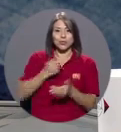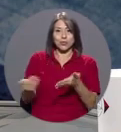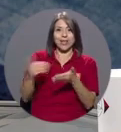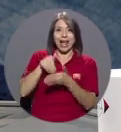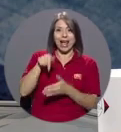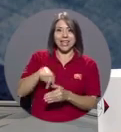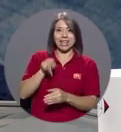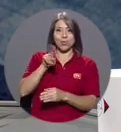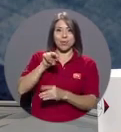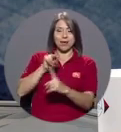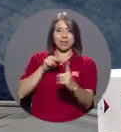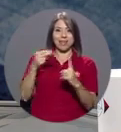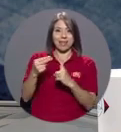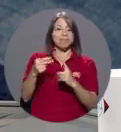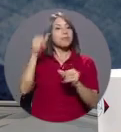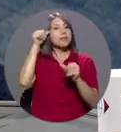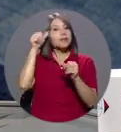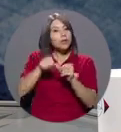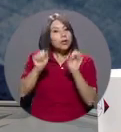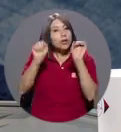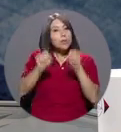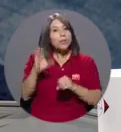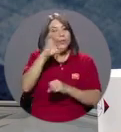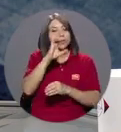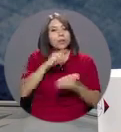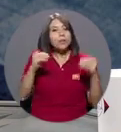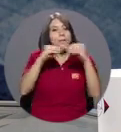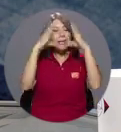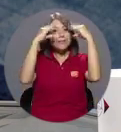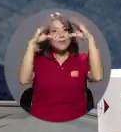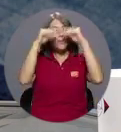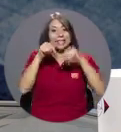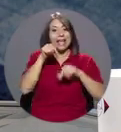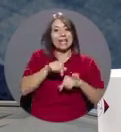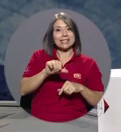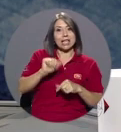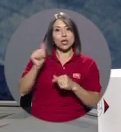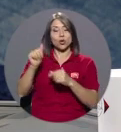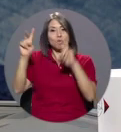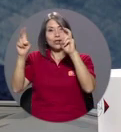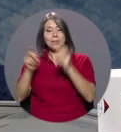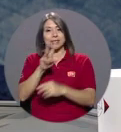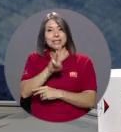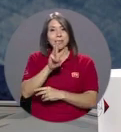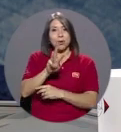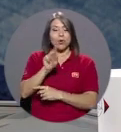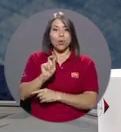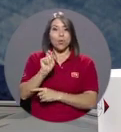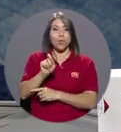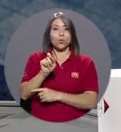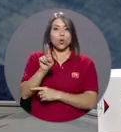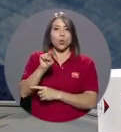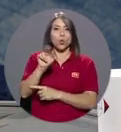nosotros una vez más aquí en Una Mirada. Les recuerdo que puede buscar más información sobre este y otros temas en